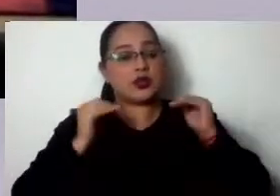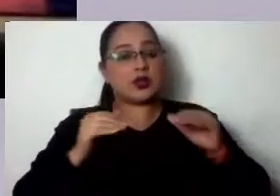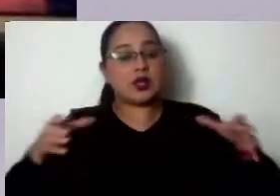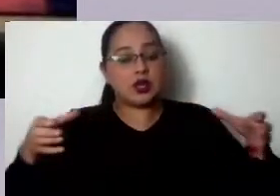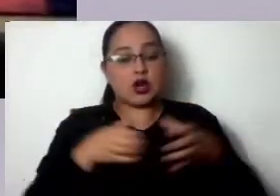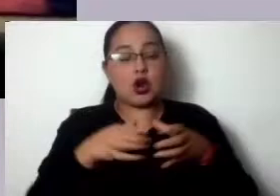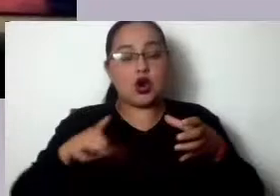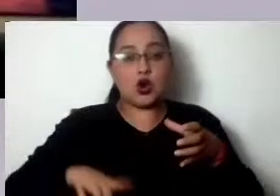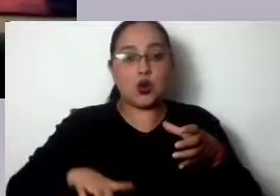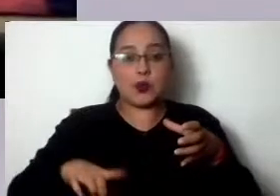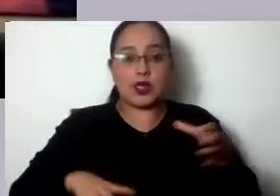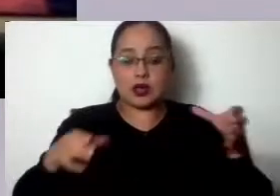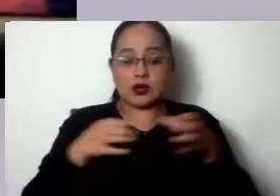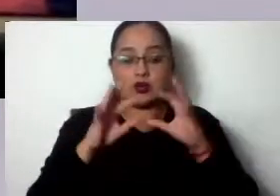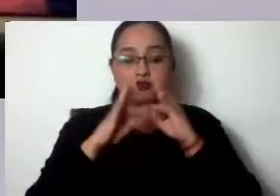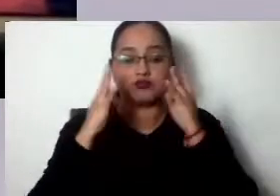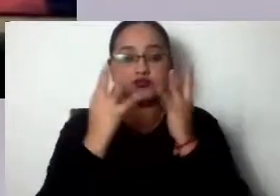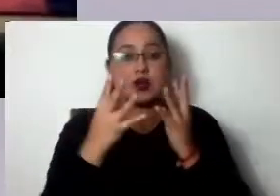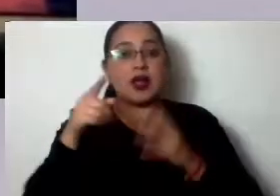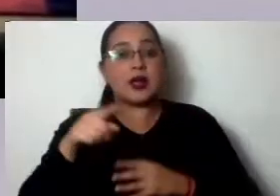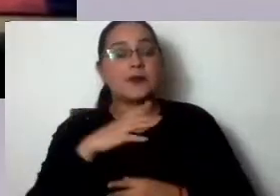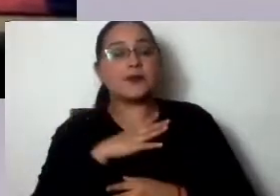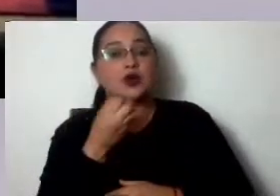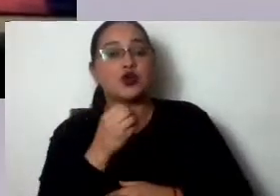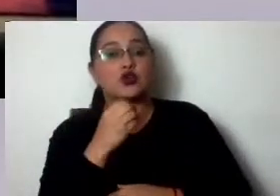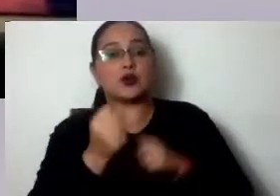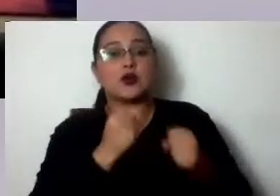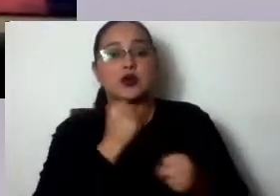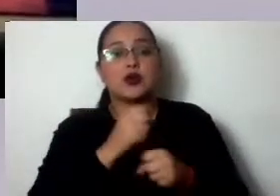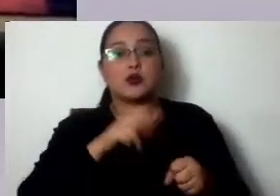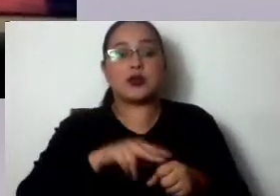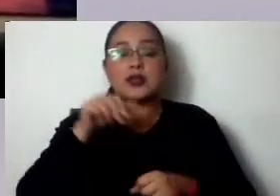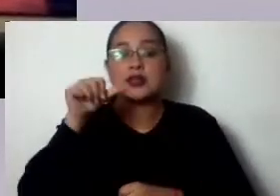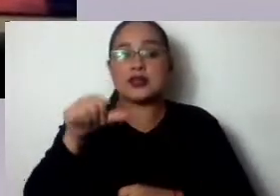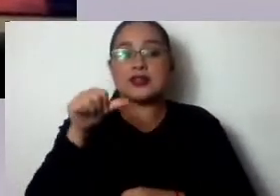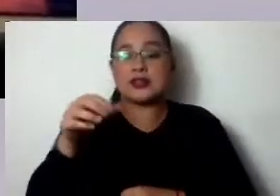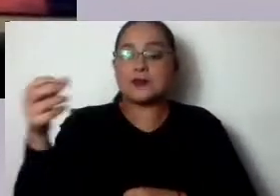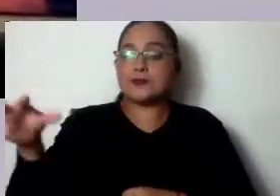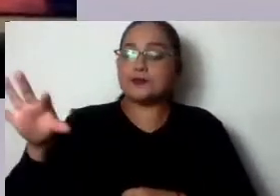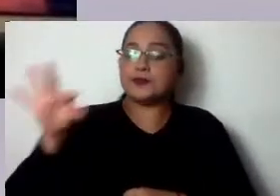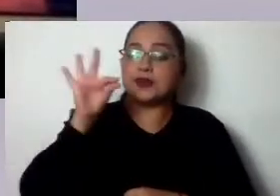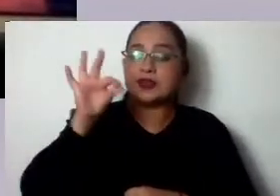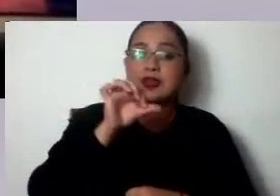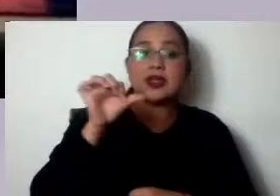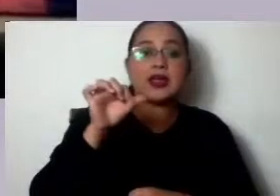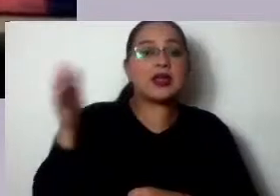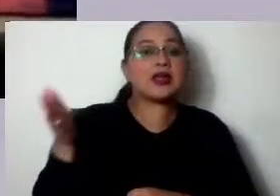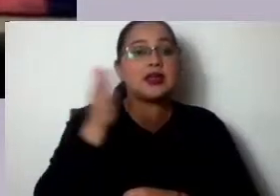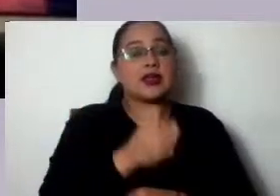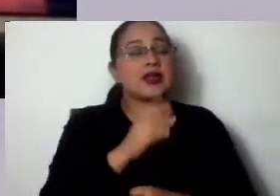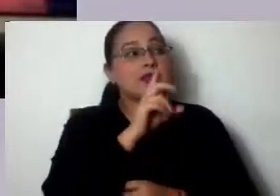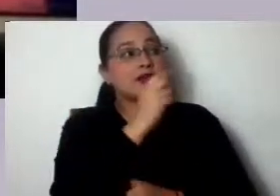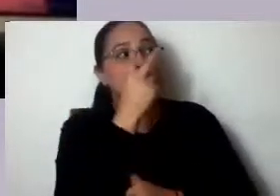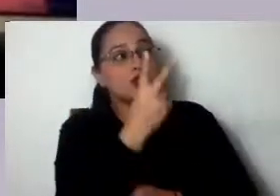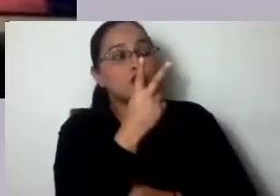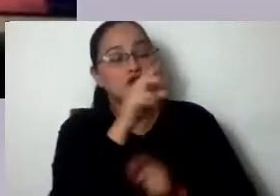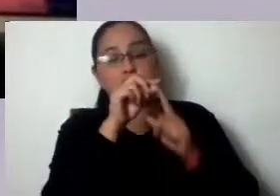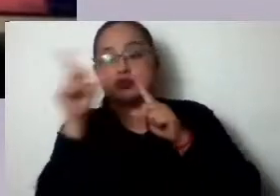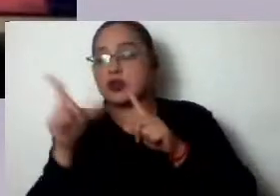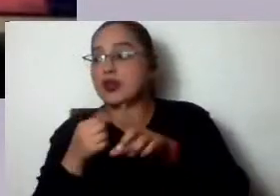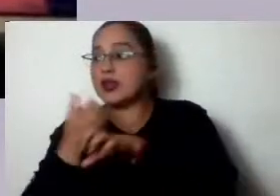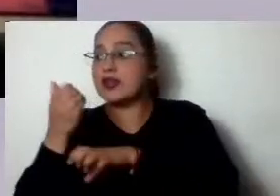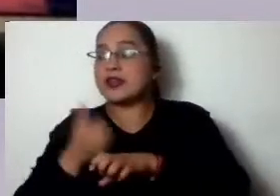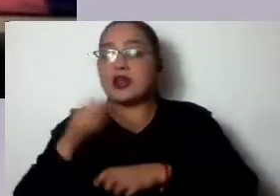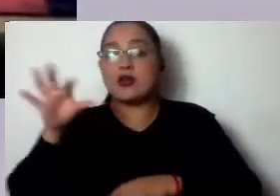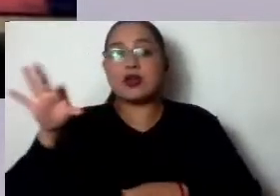de gobierno en octubre de 2016 es nombrada por sus padres de las 32 entidades federativas como